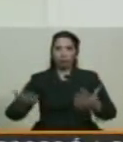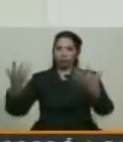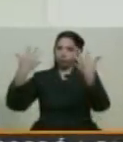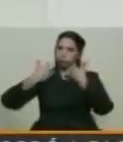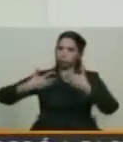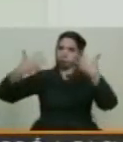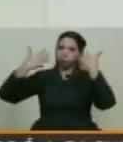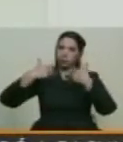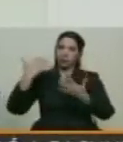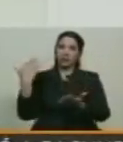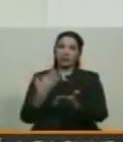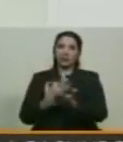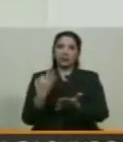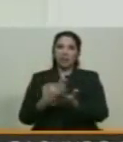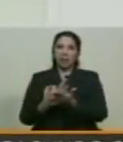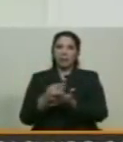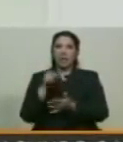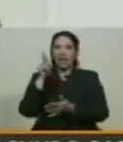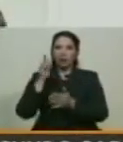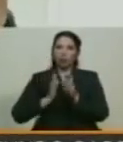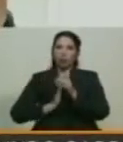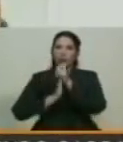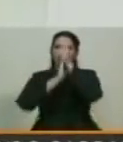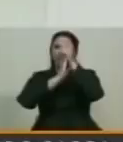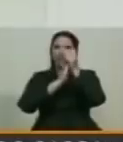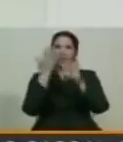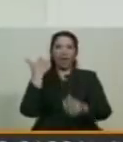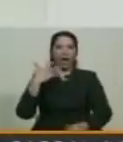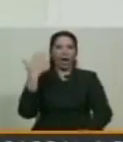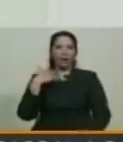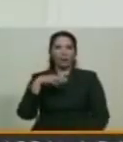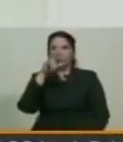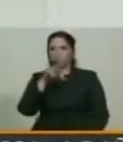siempre de ello, todos los años, todos los días,